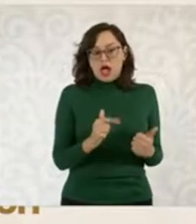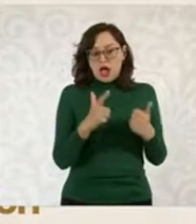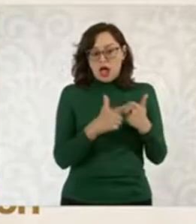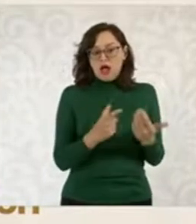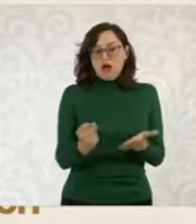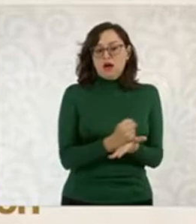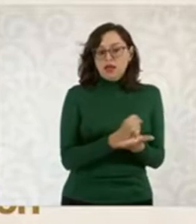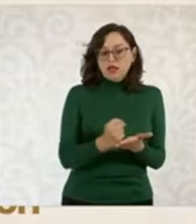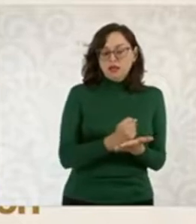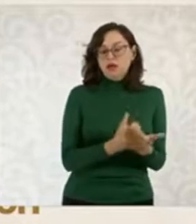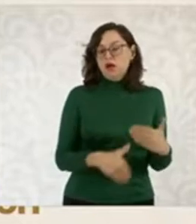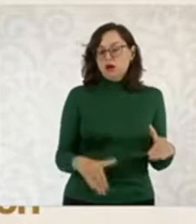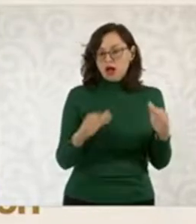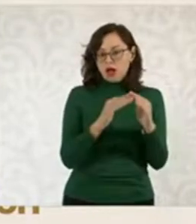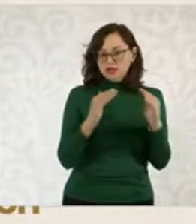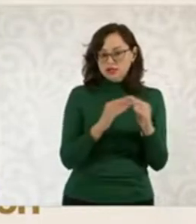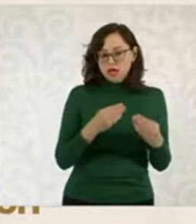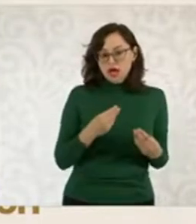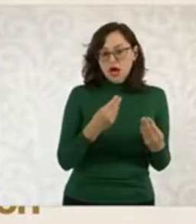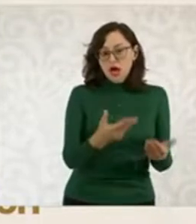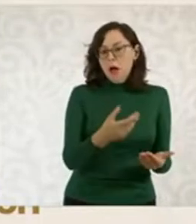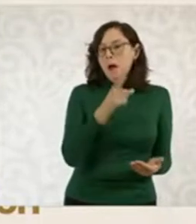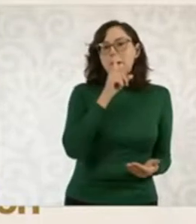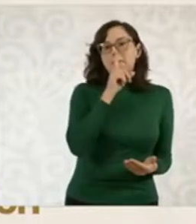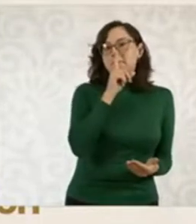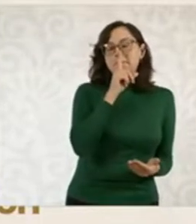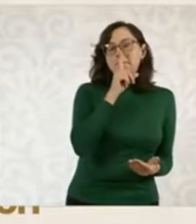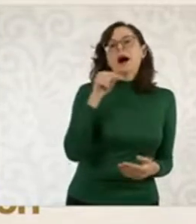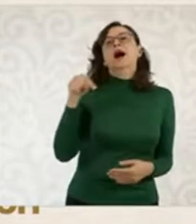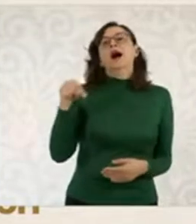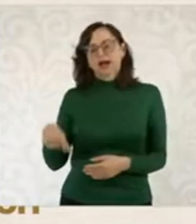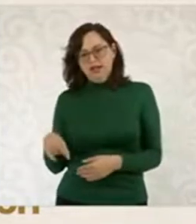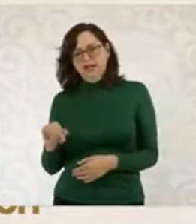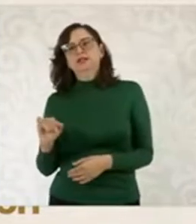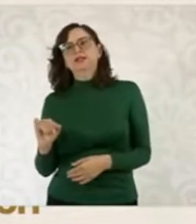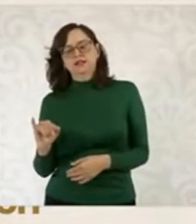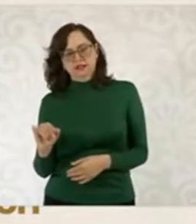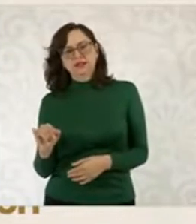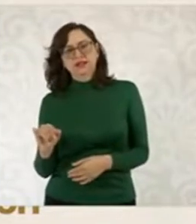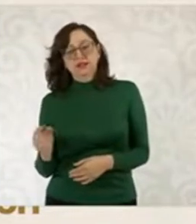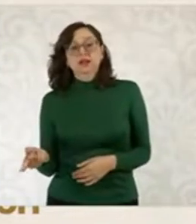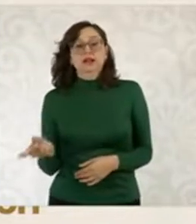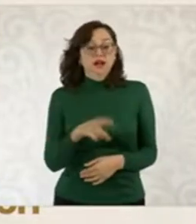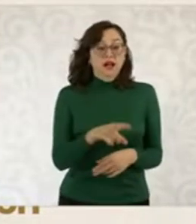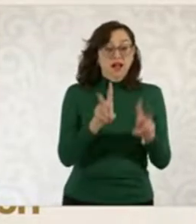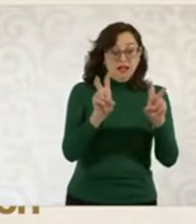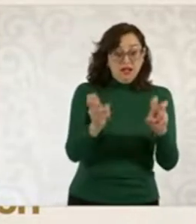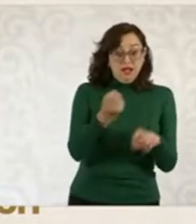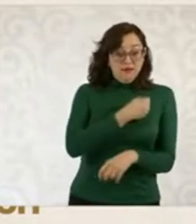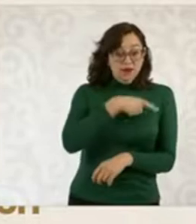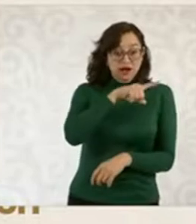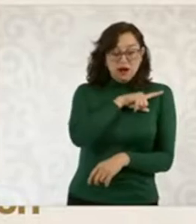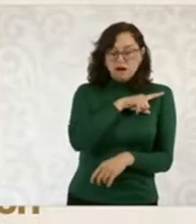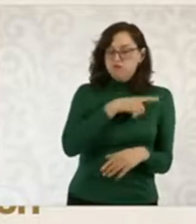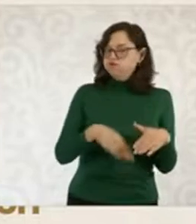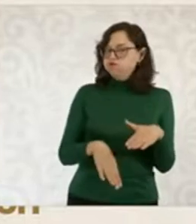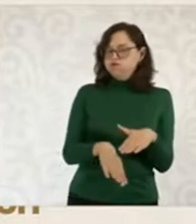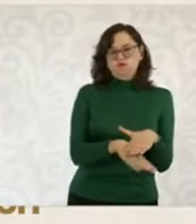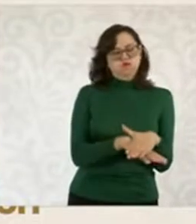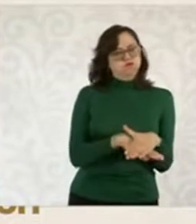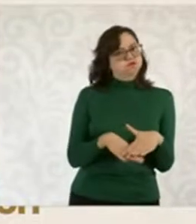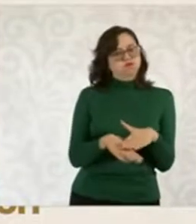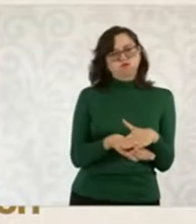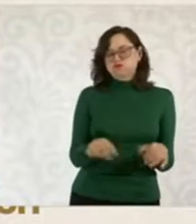como es aquí, sino que además la cobertura médica, la parte de atención médica, es el programa básico de